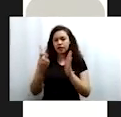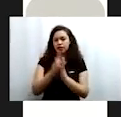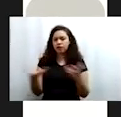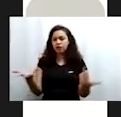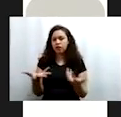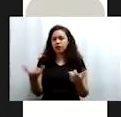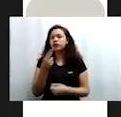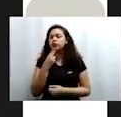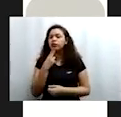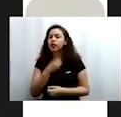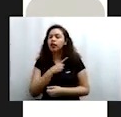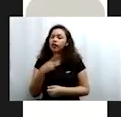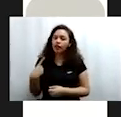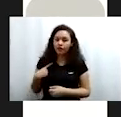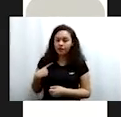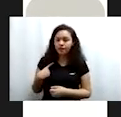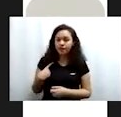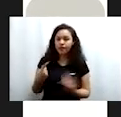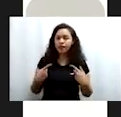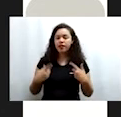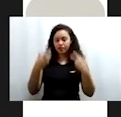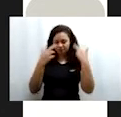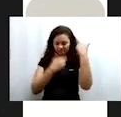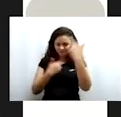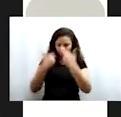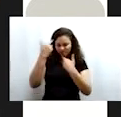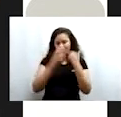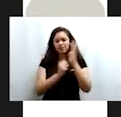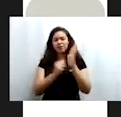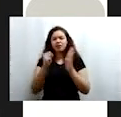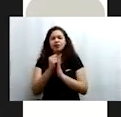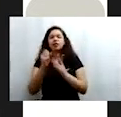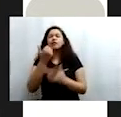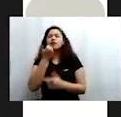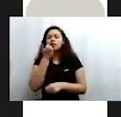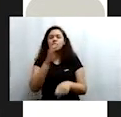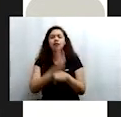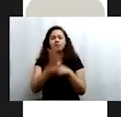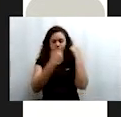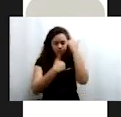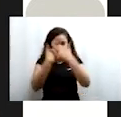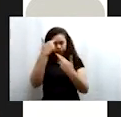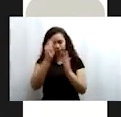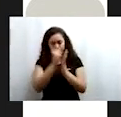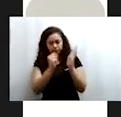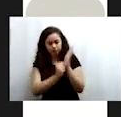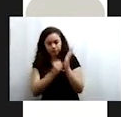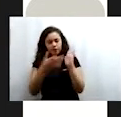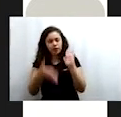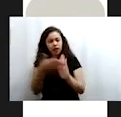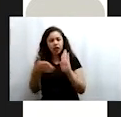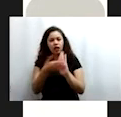aplicar. Es quien gestiona ese sistema administrativo, quien hace que mejore el